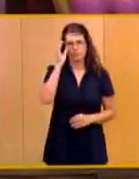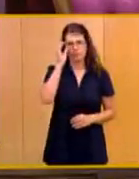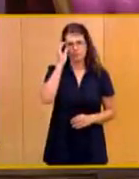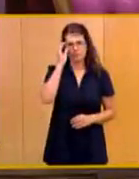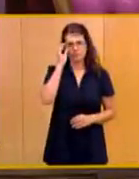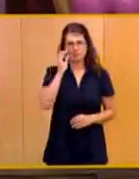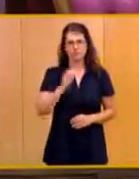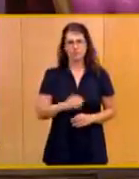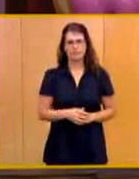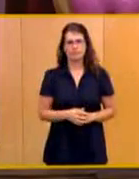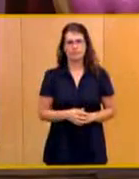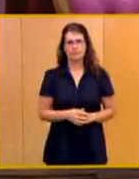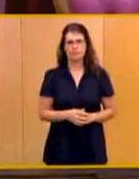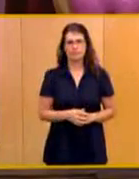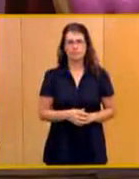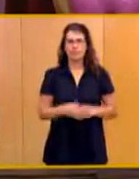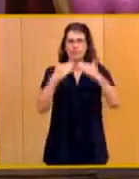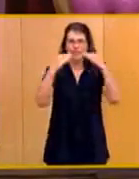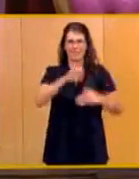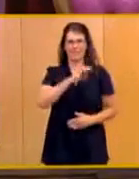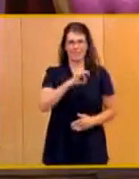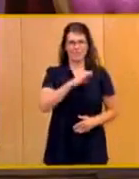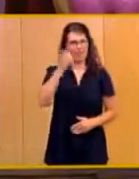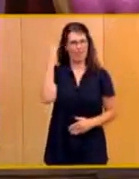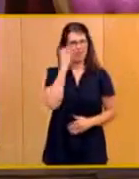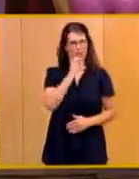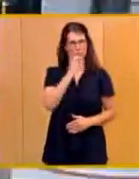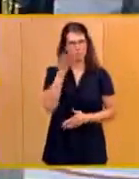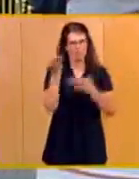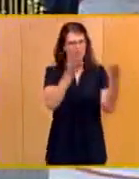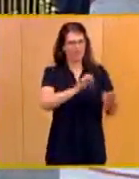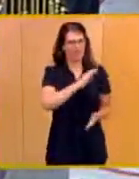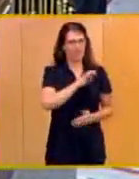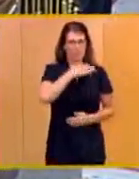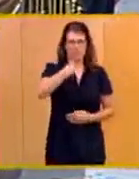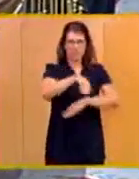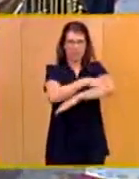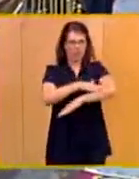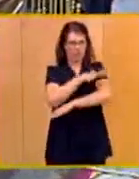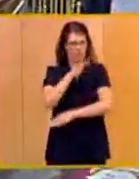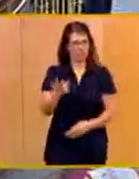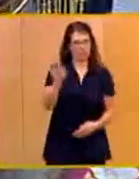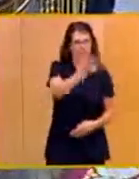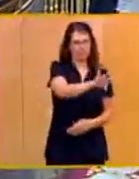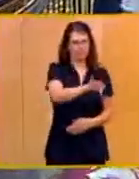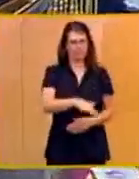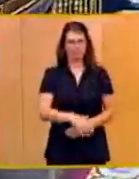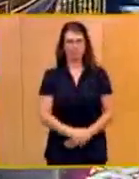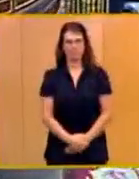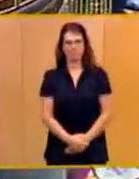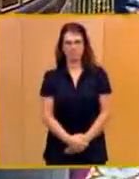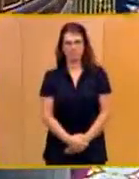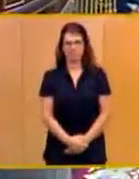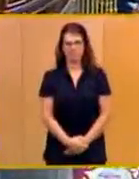Gracias, condiciones señor Rajoy. de gobernar. Señor presidente del Gobierno, Ha tiene perdido la palabra. confianza y no tiene autoridad moral. Le